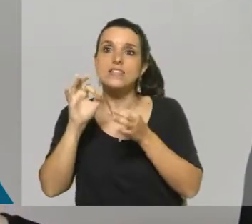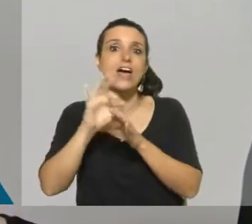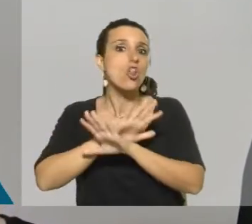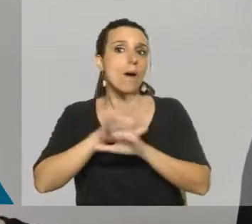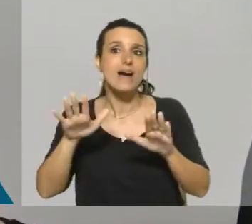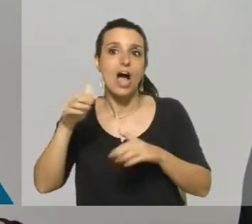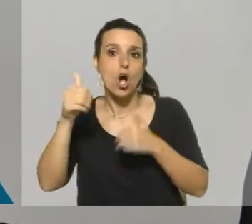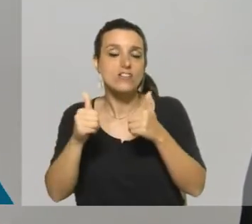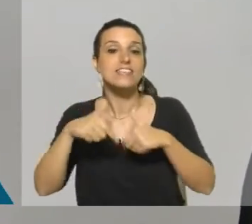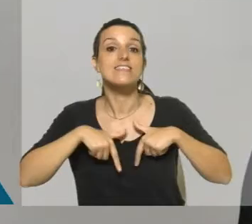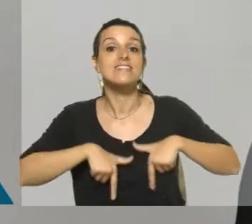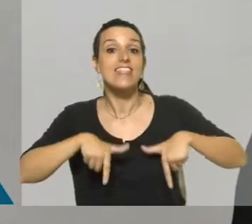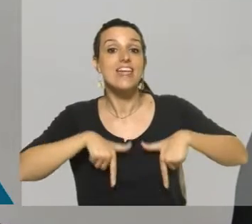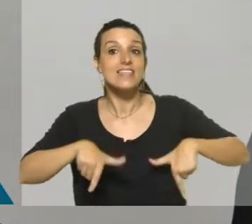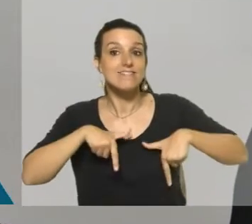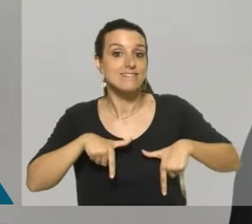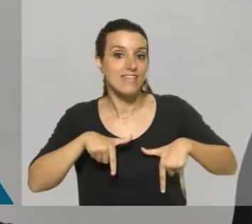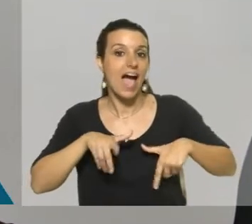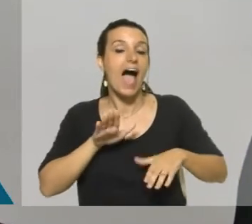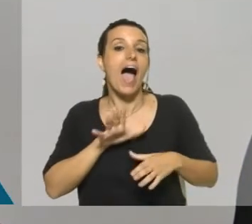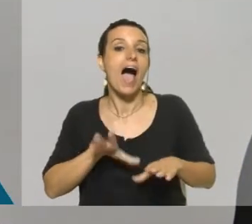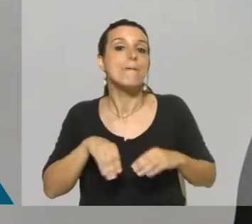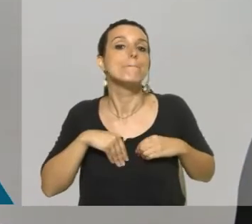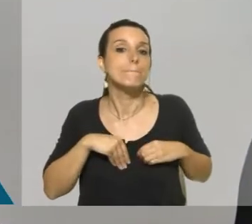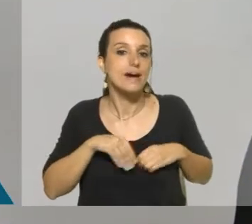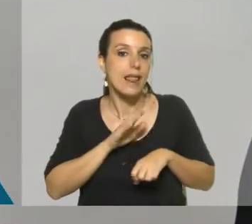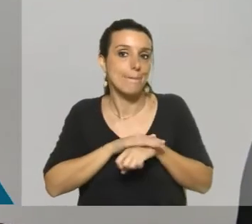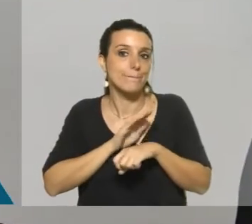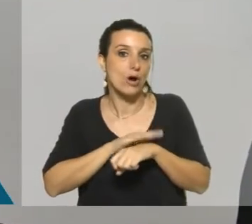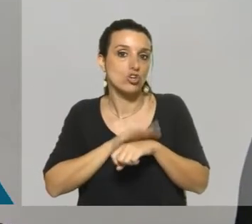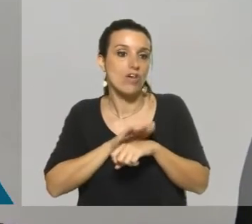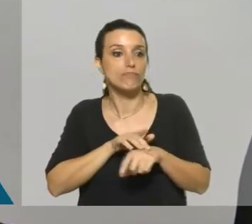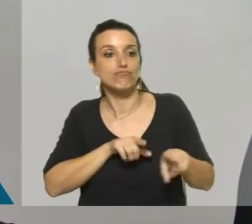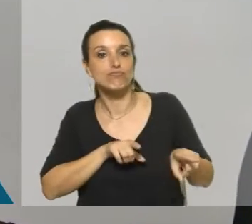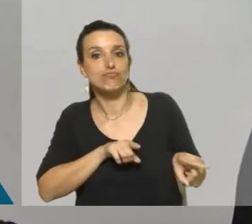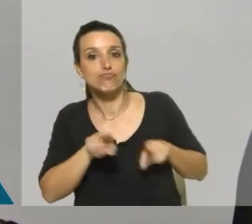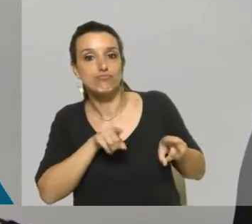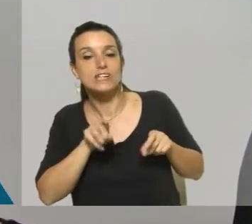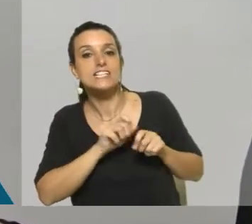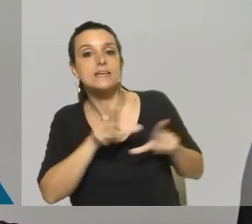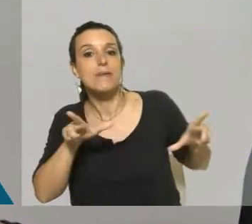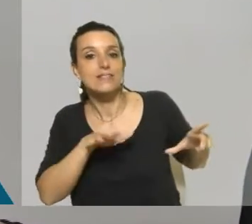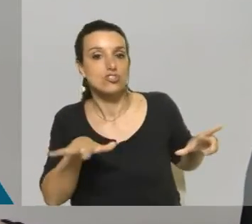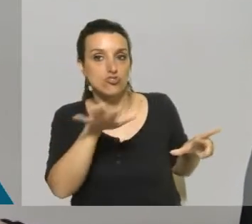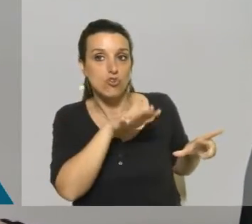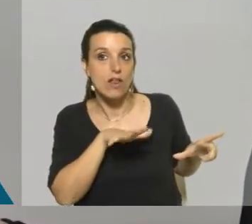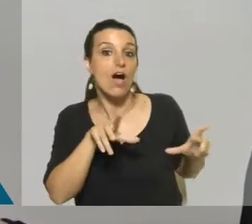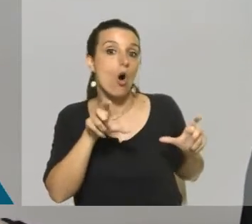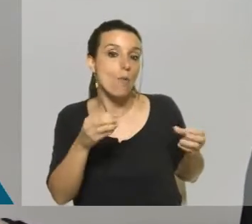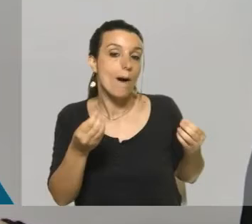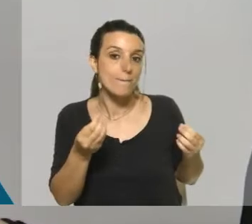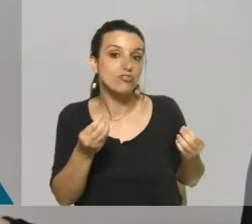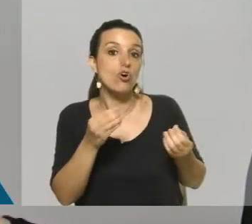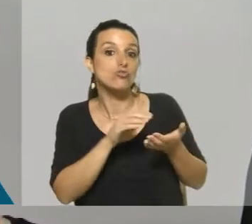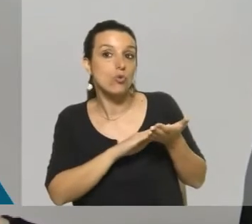esta licitación y que la intendencia asumiera este la responsabilidad de gestionar la limpieza de esta zona Obviamente que esto